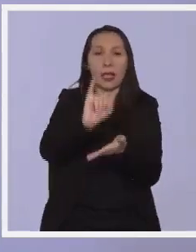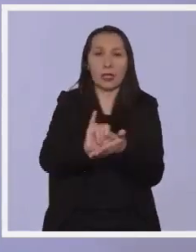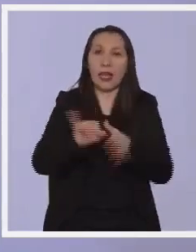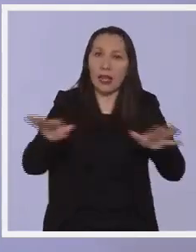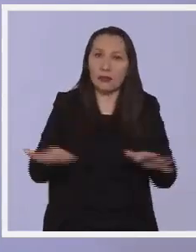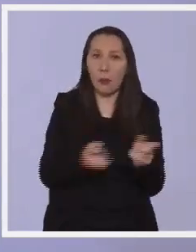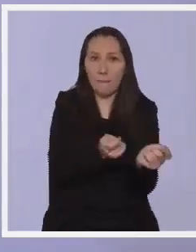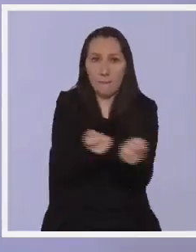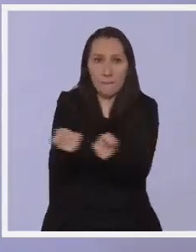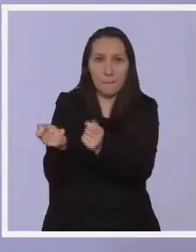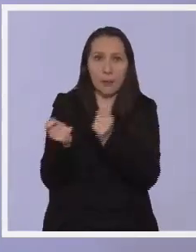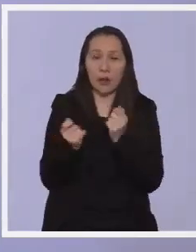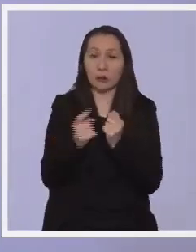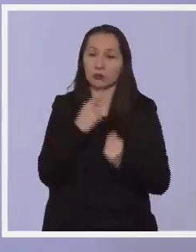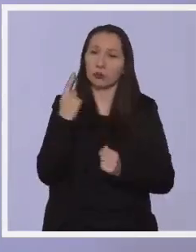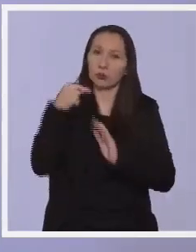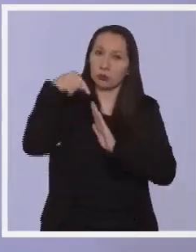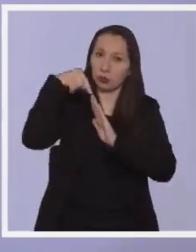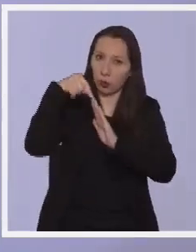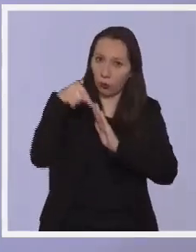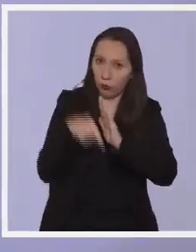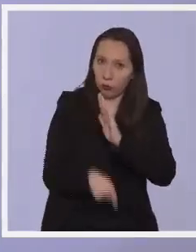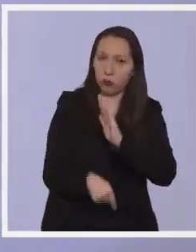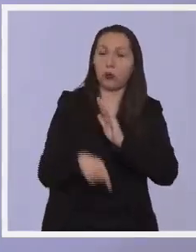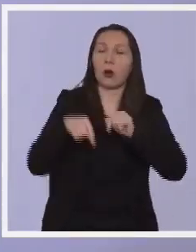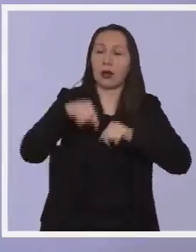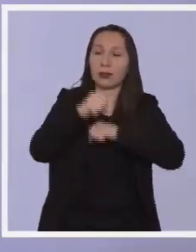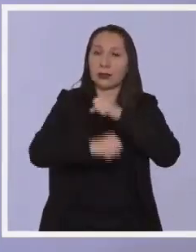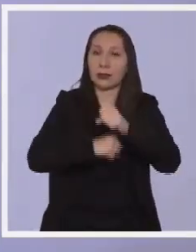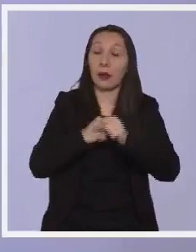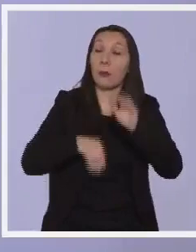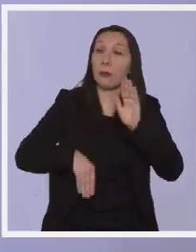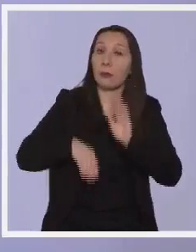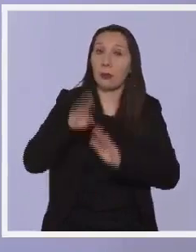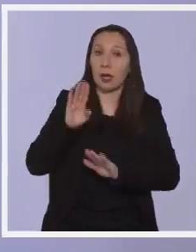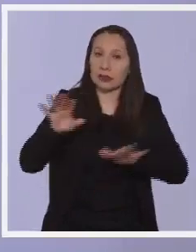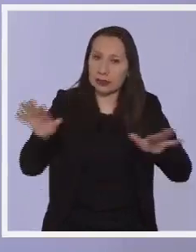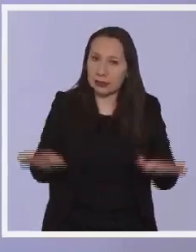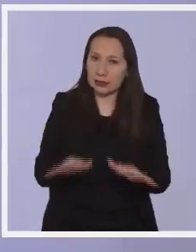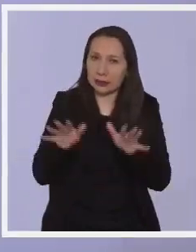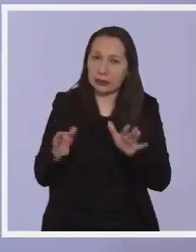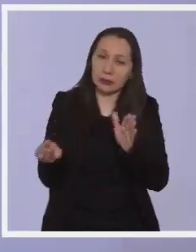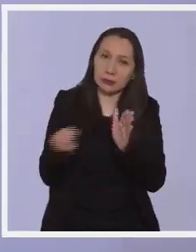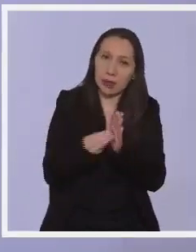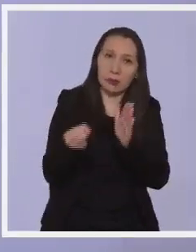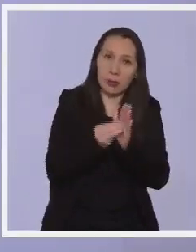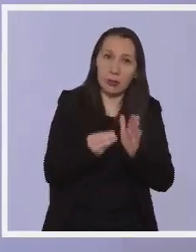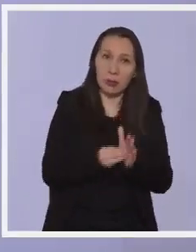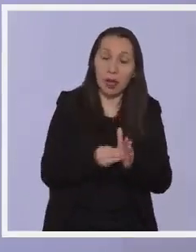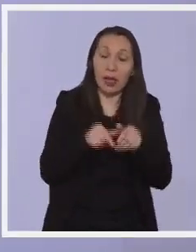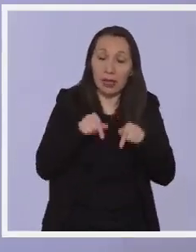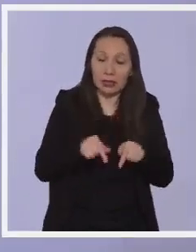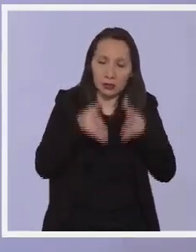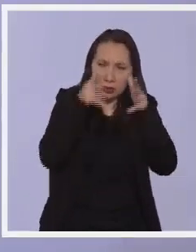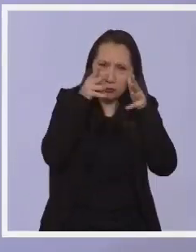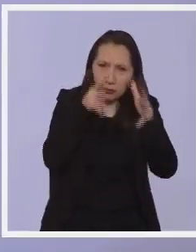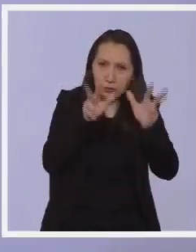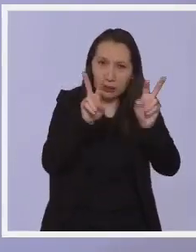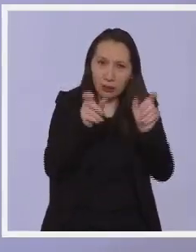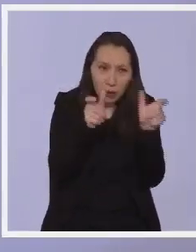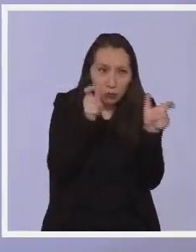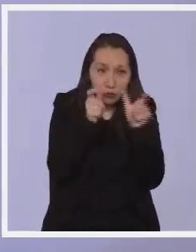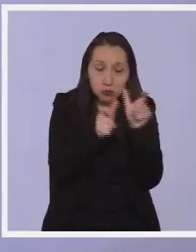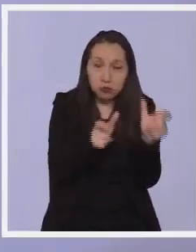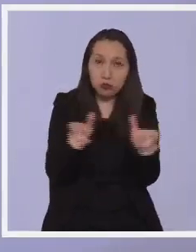esfuerzo común y en el que vamos a profundizar este año, porque la mayoría de los esfuerzos adicionales que se van a poner este año en materia de seguridad,